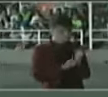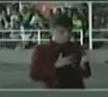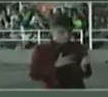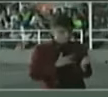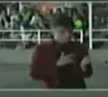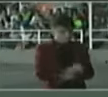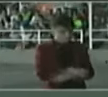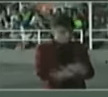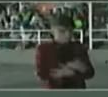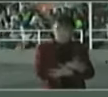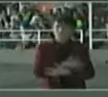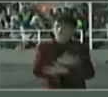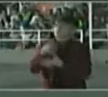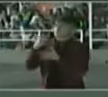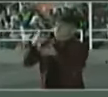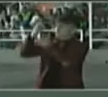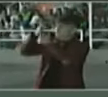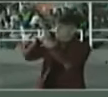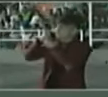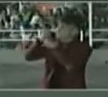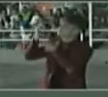Yo me aferré a Dios.